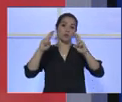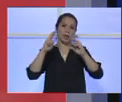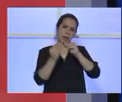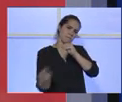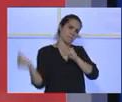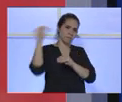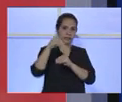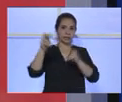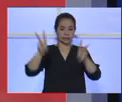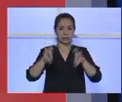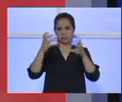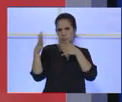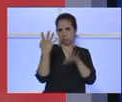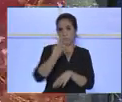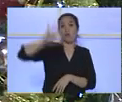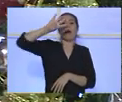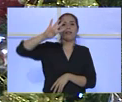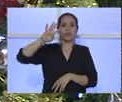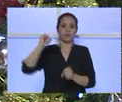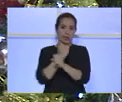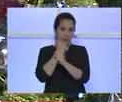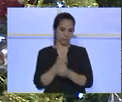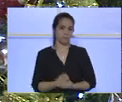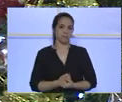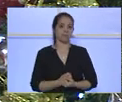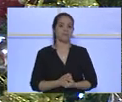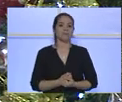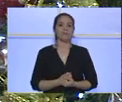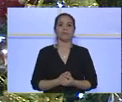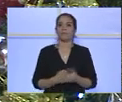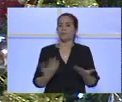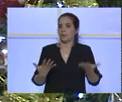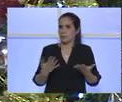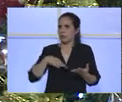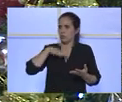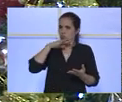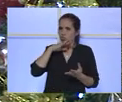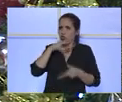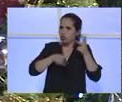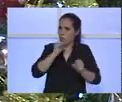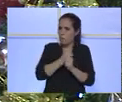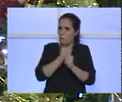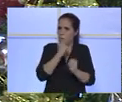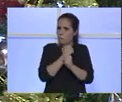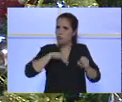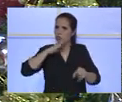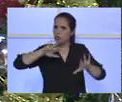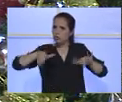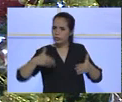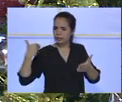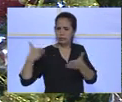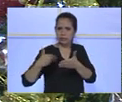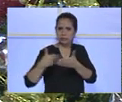casi cuadruplicar eso. Bueno, muchos pasos que se fueron dando en muy corto tiempo, mucha afluencia de